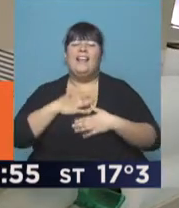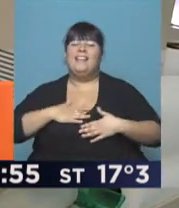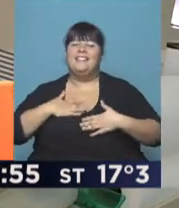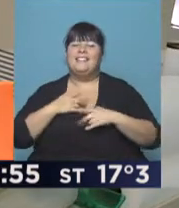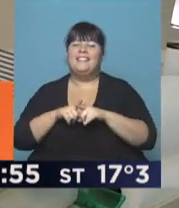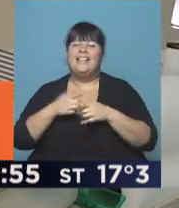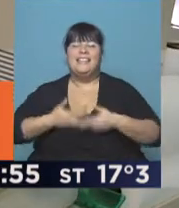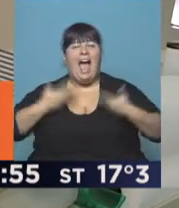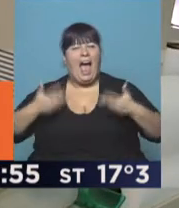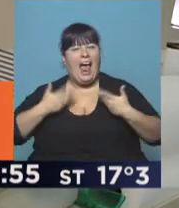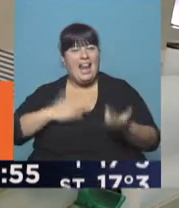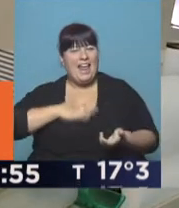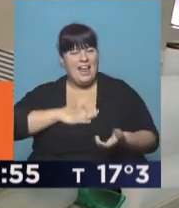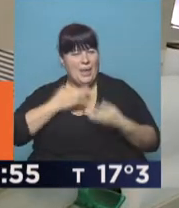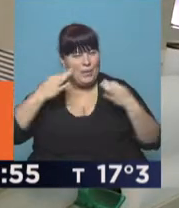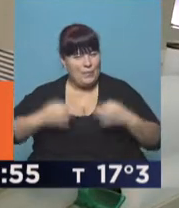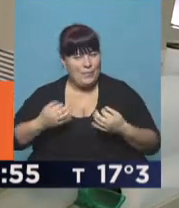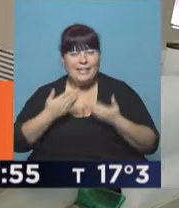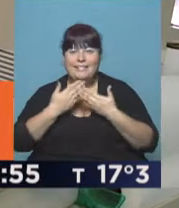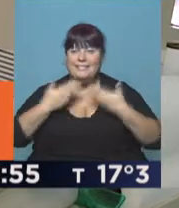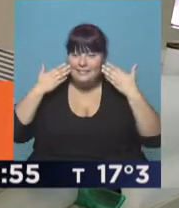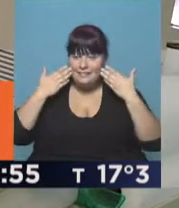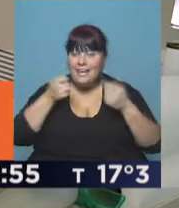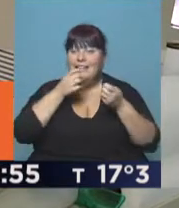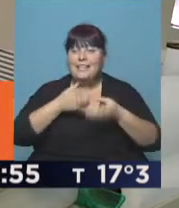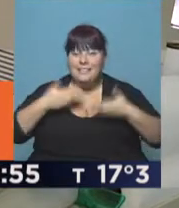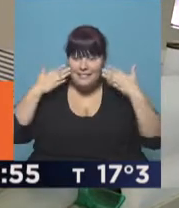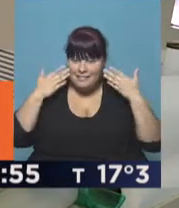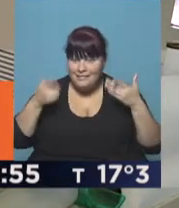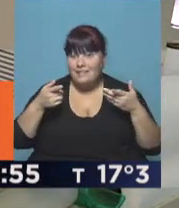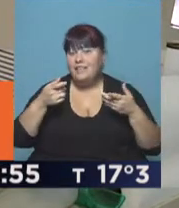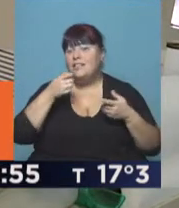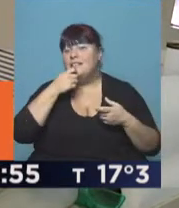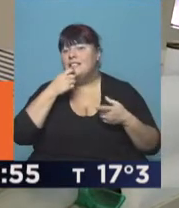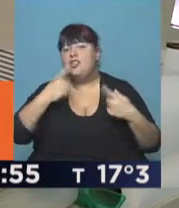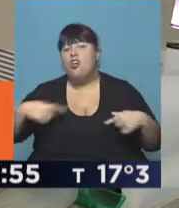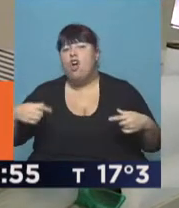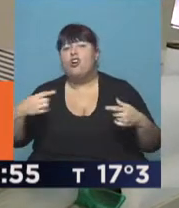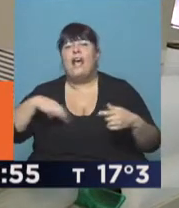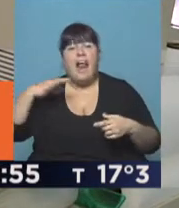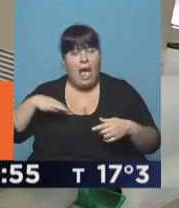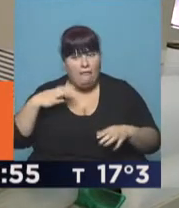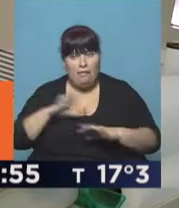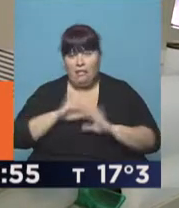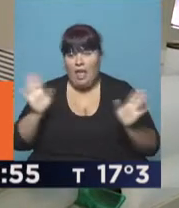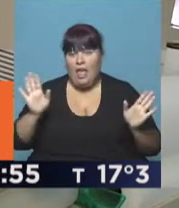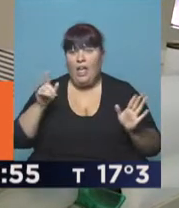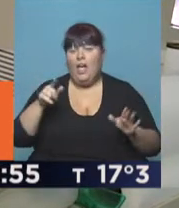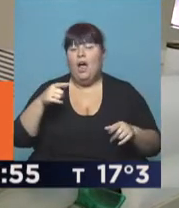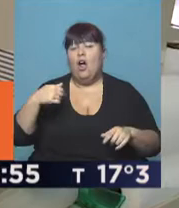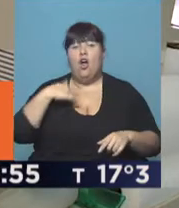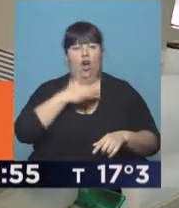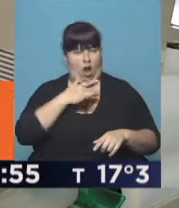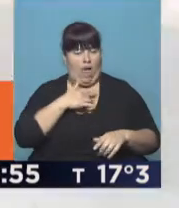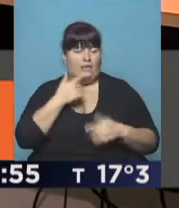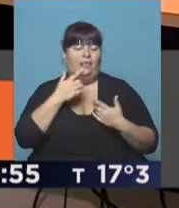sensación de alegría, de bienestar. Sonreír, el hecho de sonreír ante cada cosa que pasa en la vida, ya de por sí nuestro